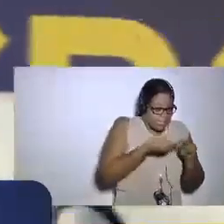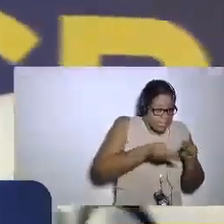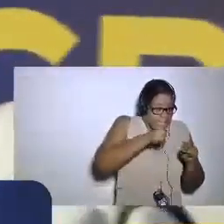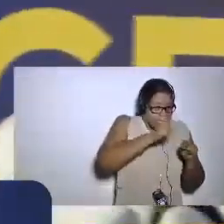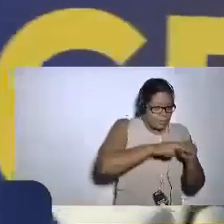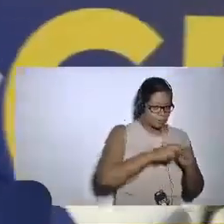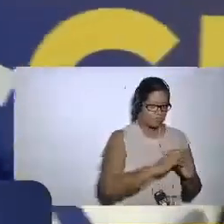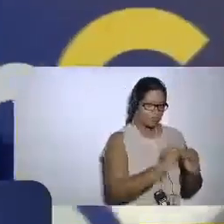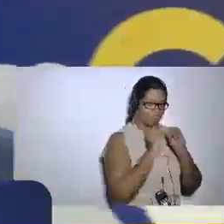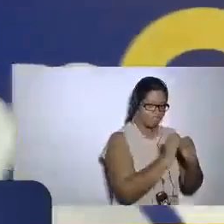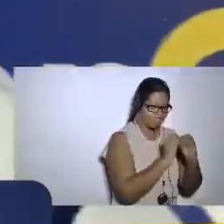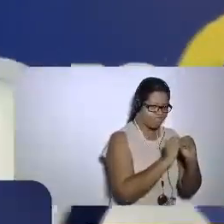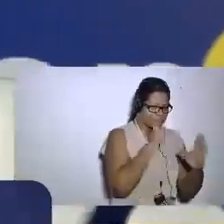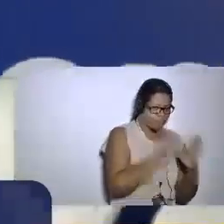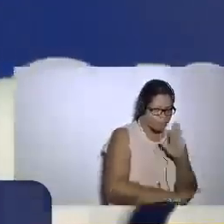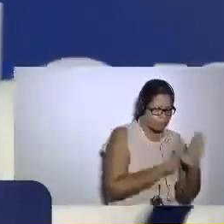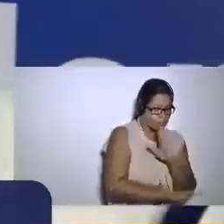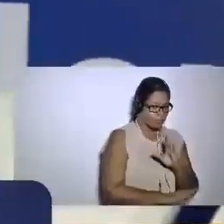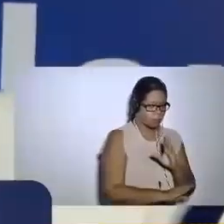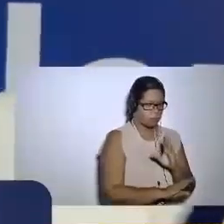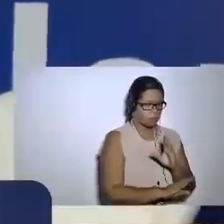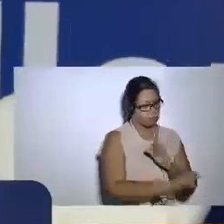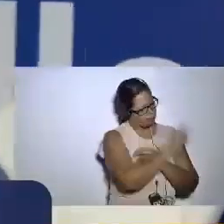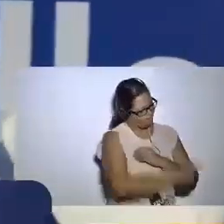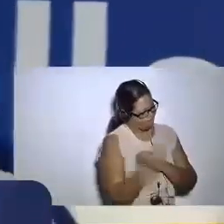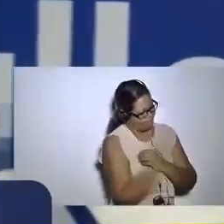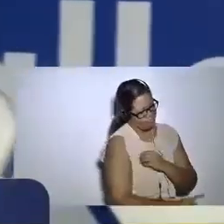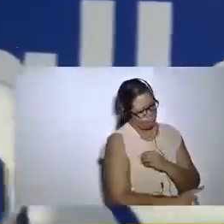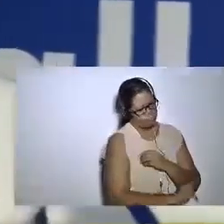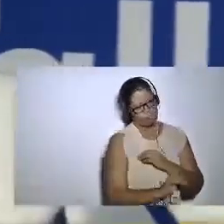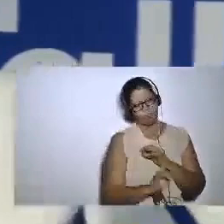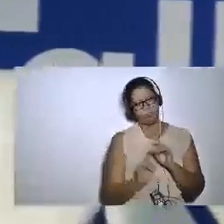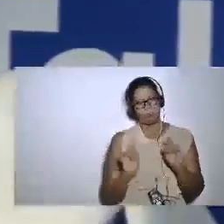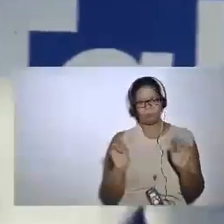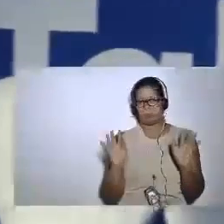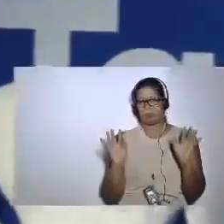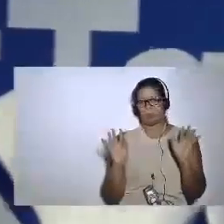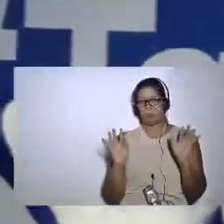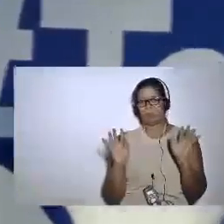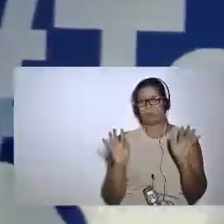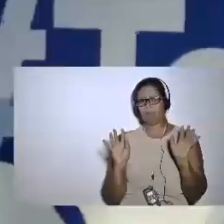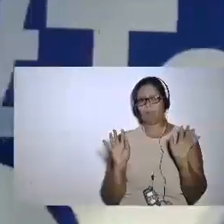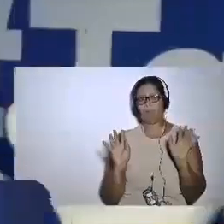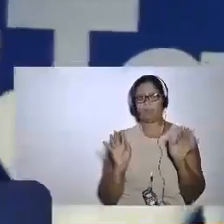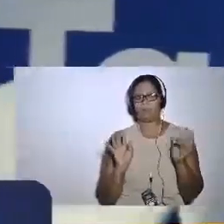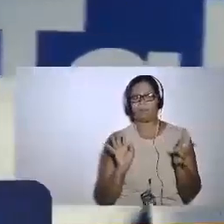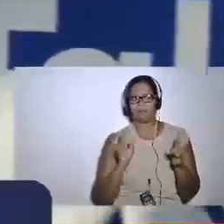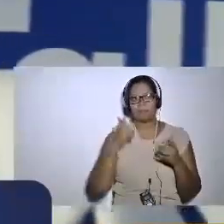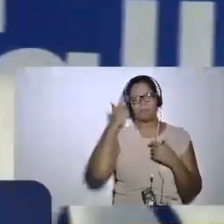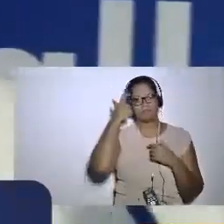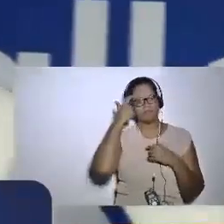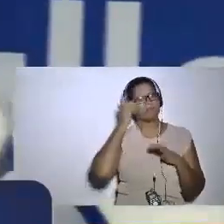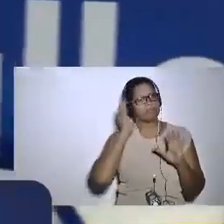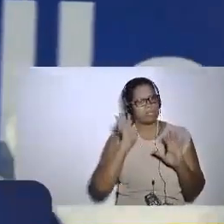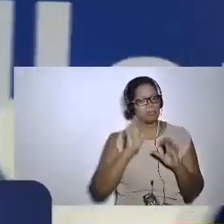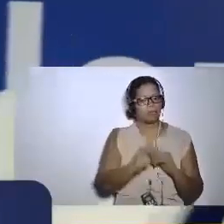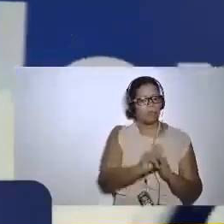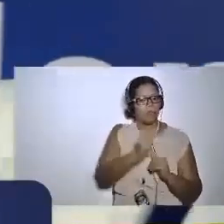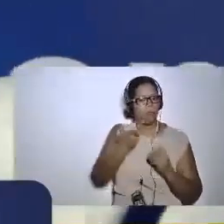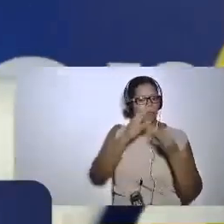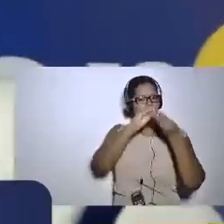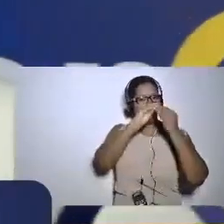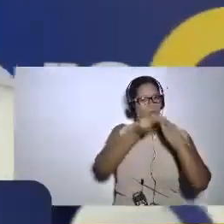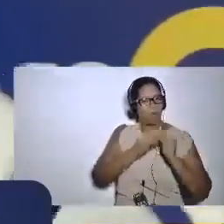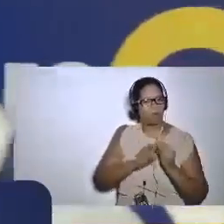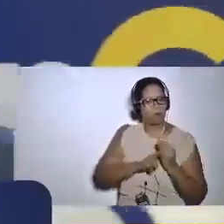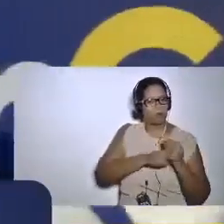cero debe ser algo que debe ser observado y muchas veces usamos una herramienta tradicional. Estoy mirando aquí